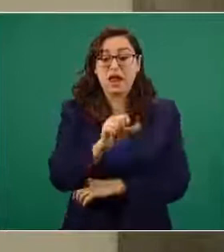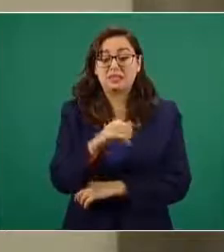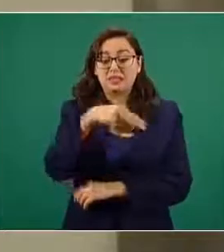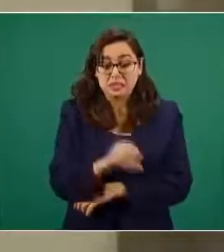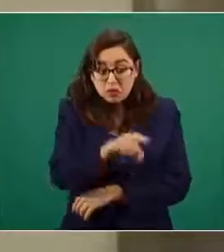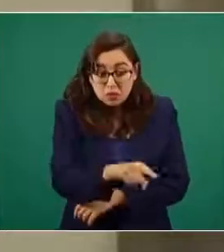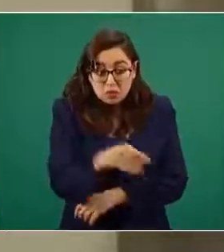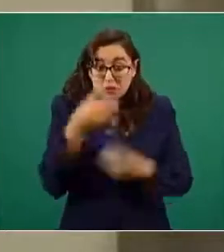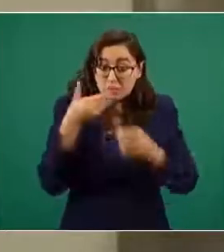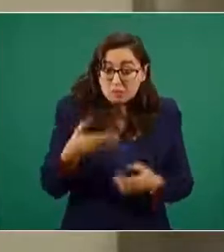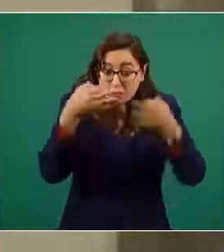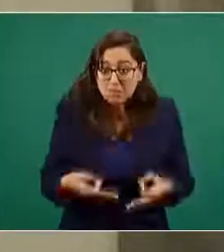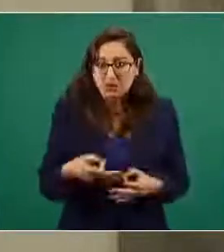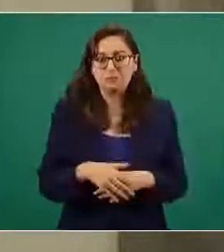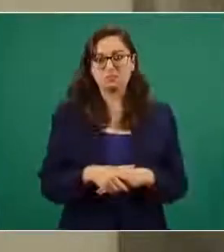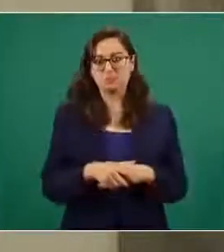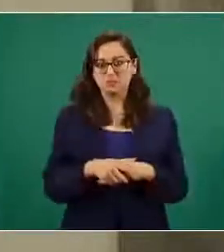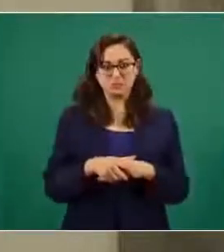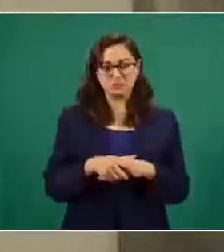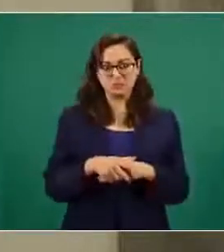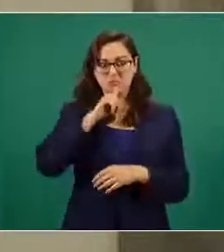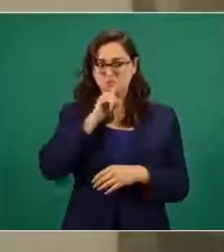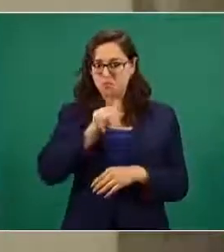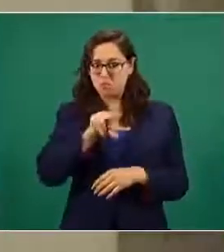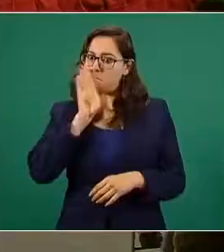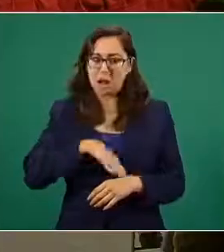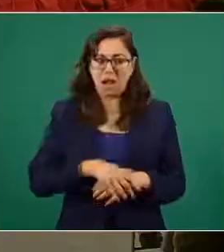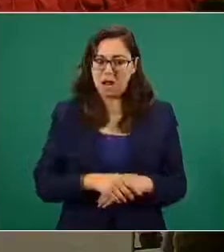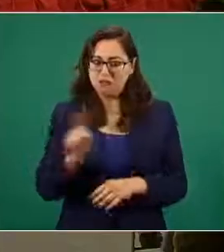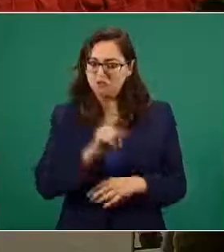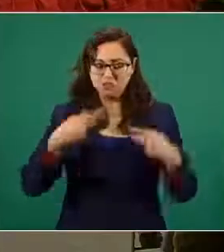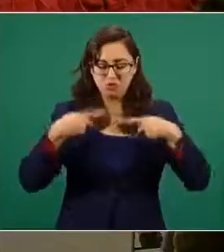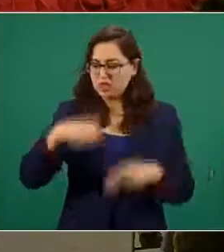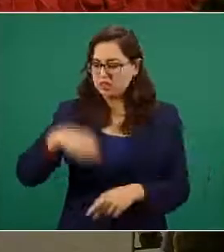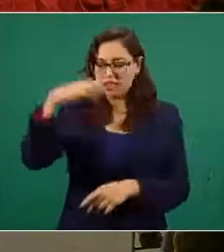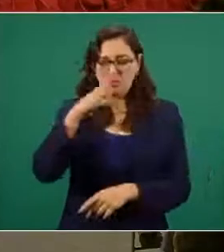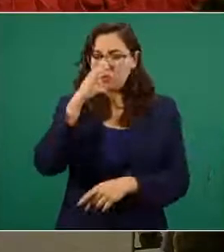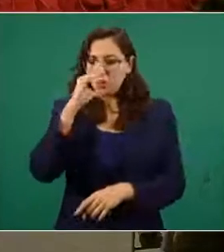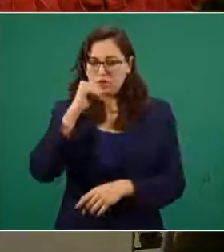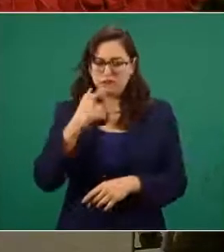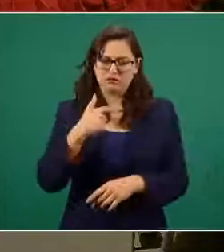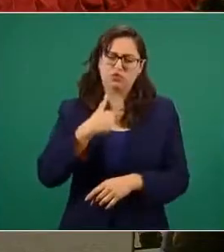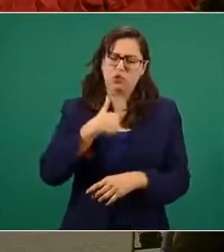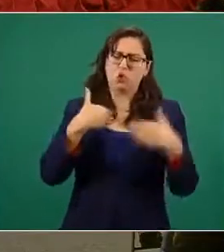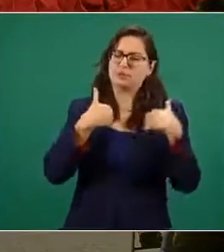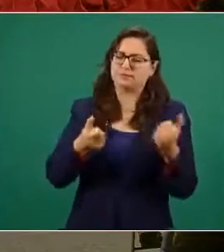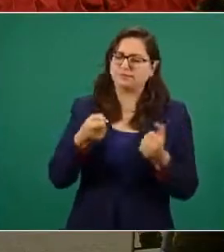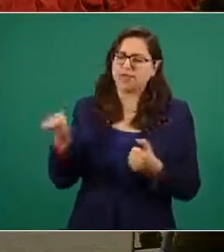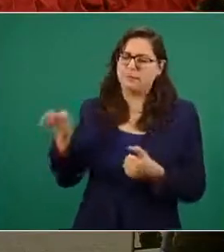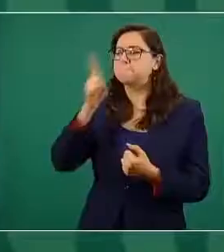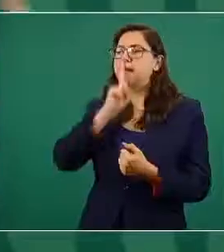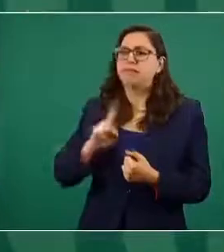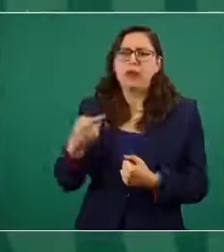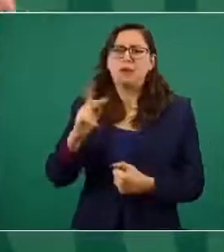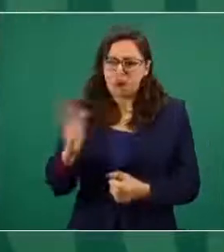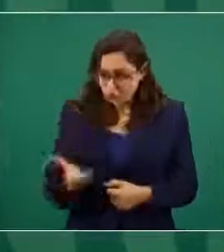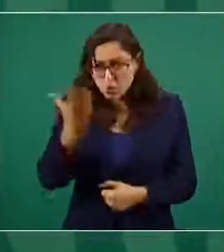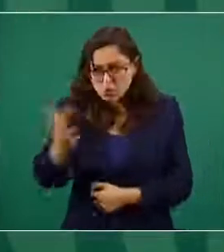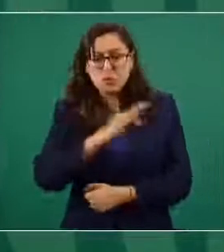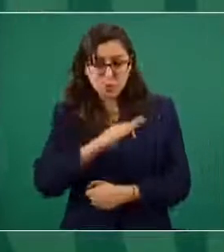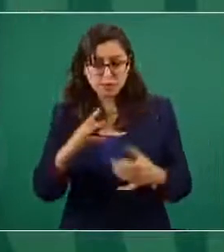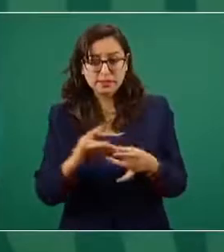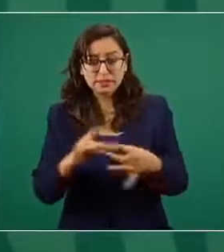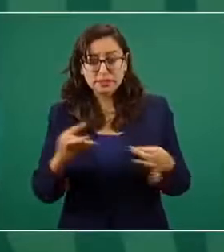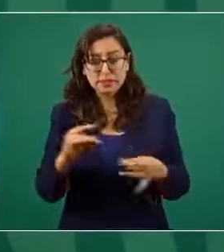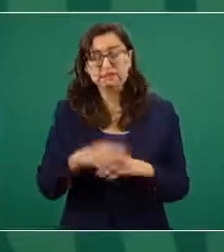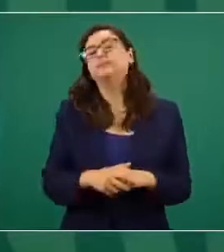por el poco conocimiento que tengo en la Voz de América, lo sé que sí es adecuada, pero finalmente usted es el experto. ¿Cómo no? En general, lo hemos también dicho, hay un fenómeno natural, esperable,